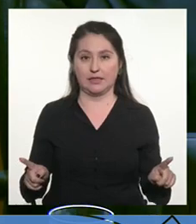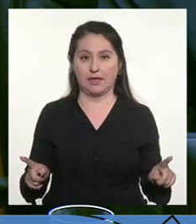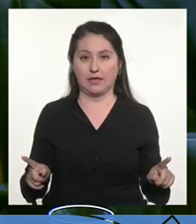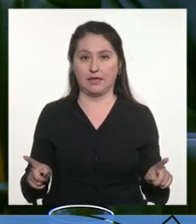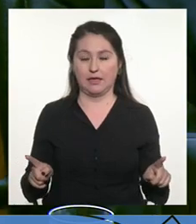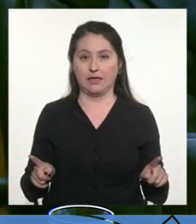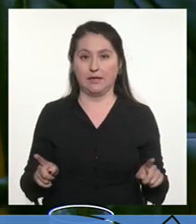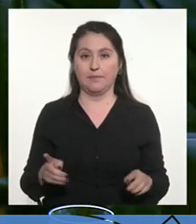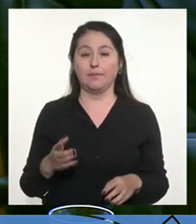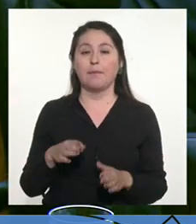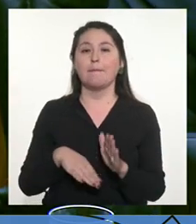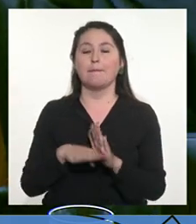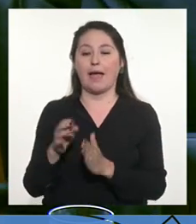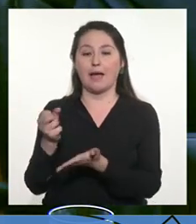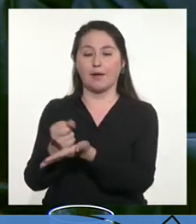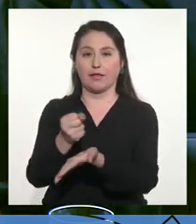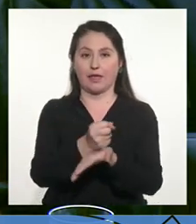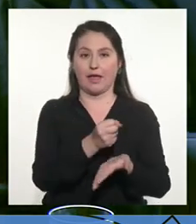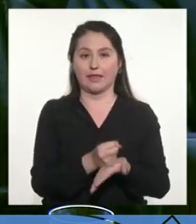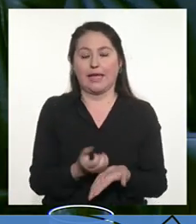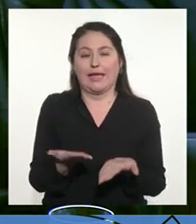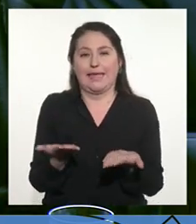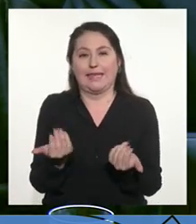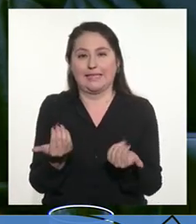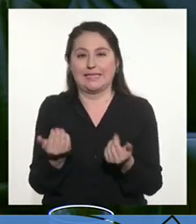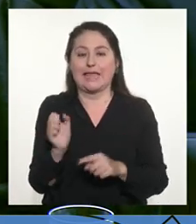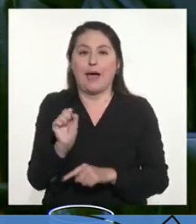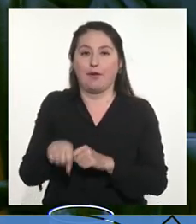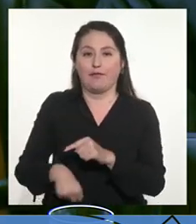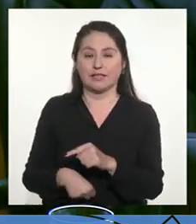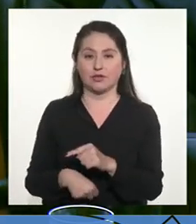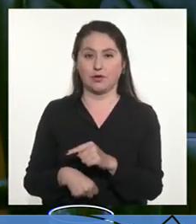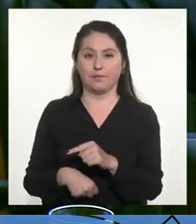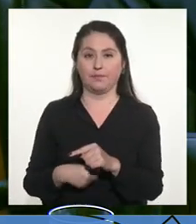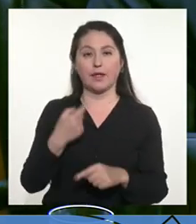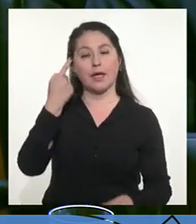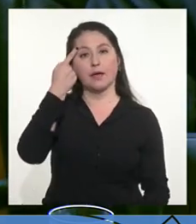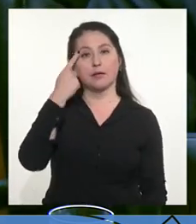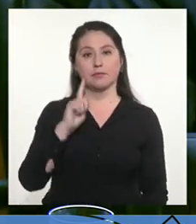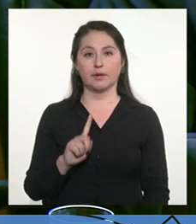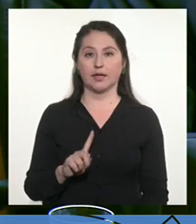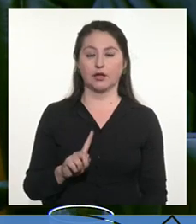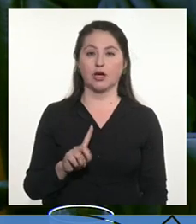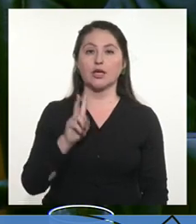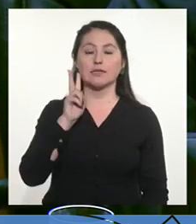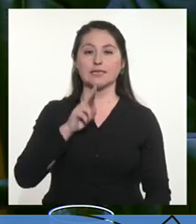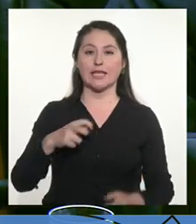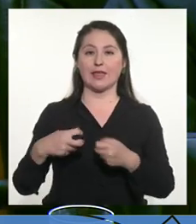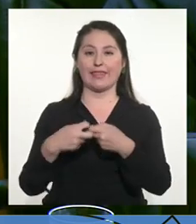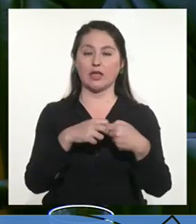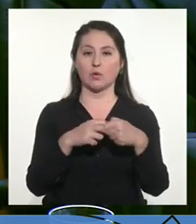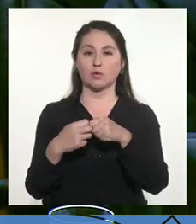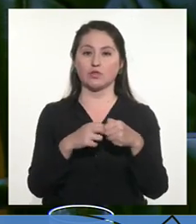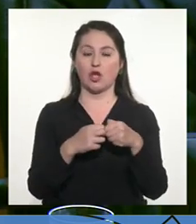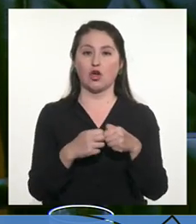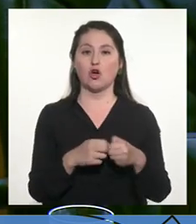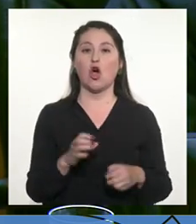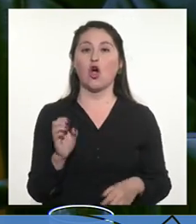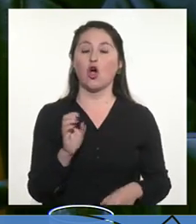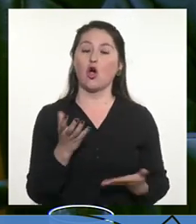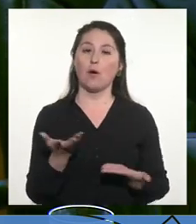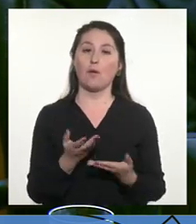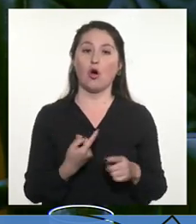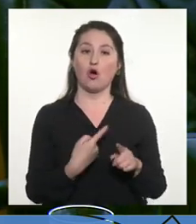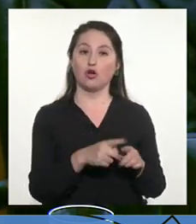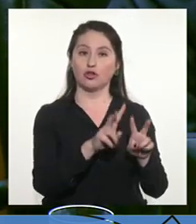procesal o de trámite que requiere obviamente una aprobación pero sin sin una discusión como hay otros temas que si la merecen y